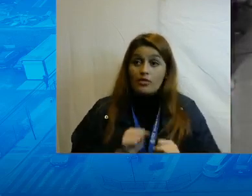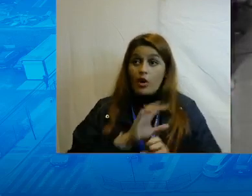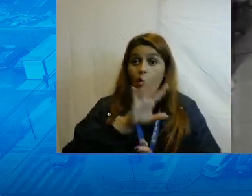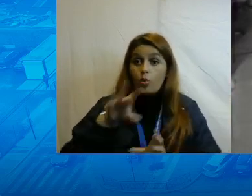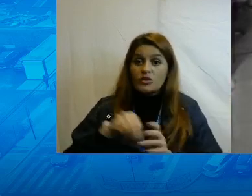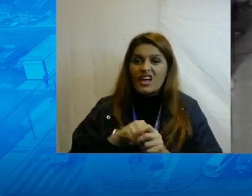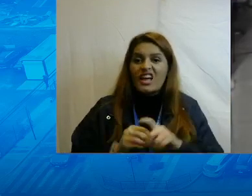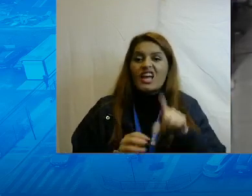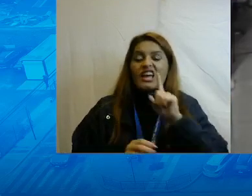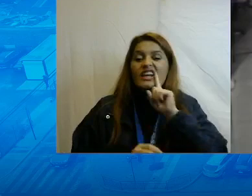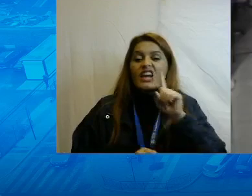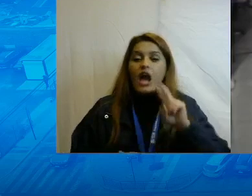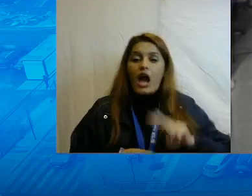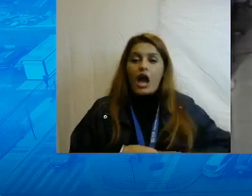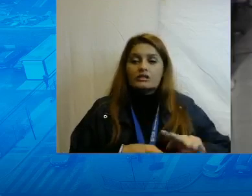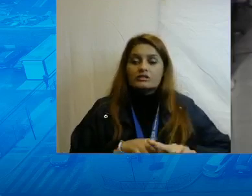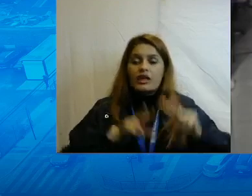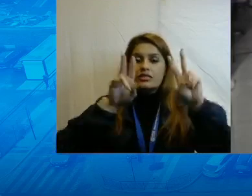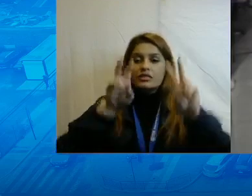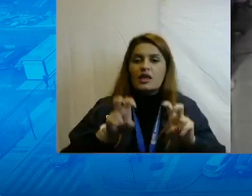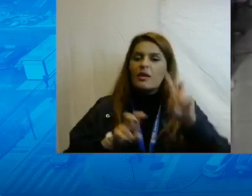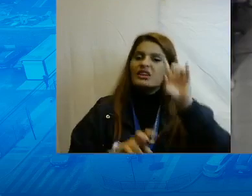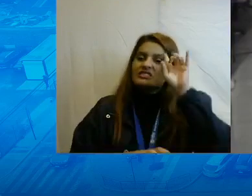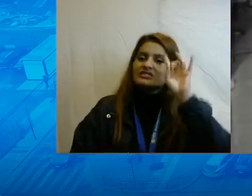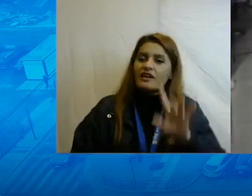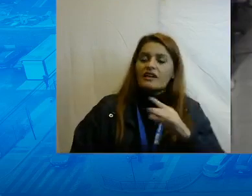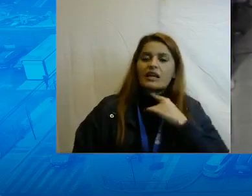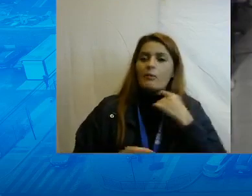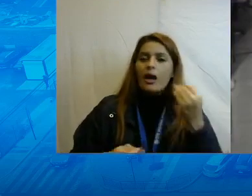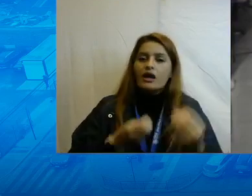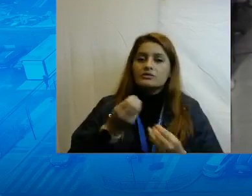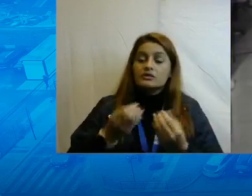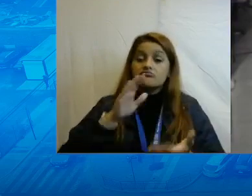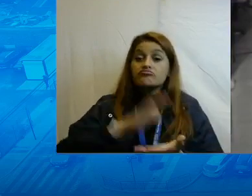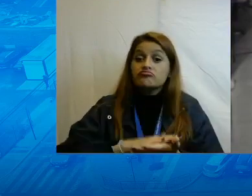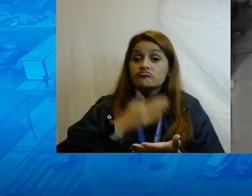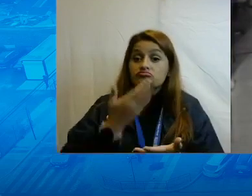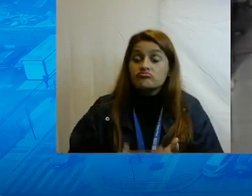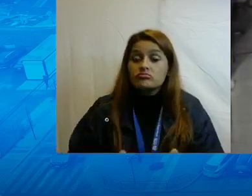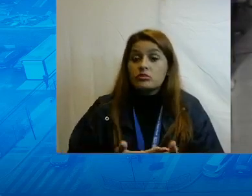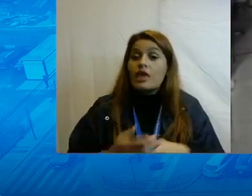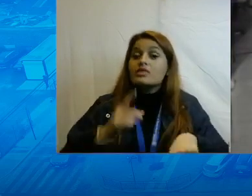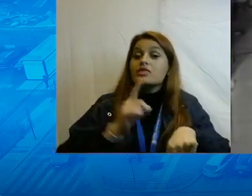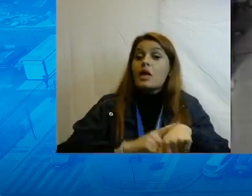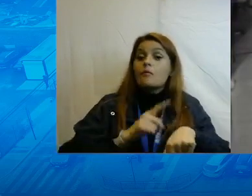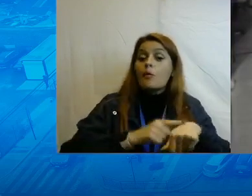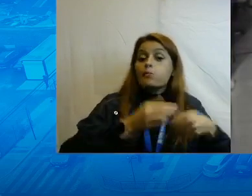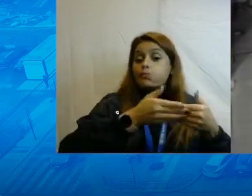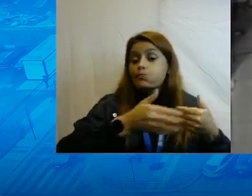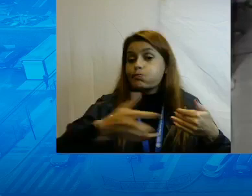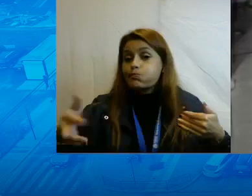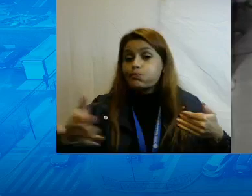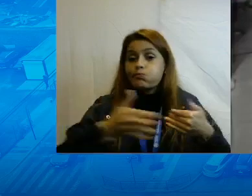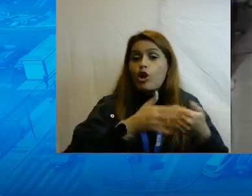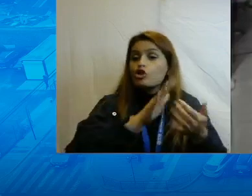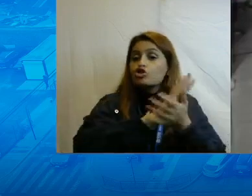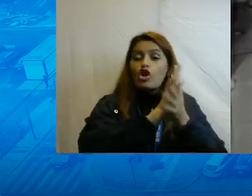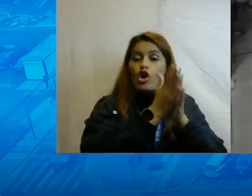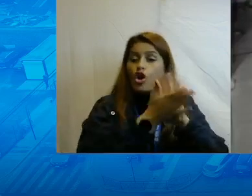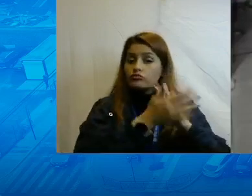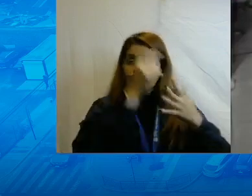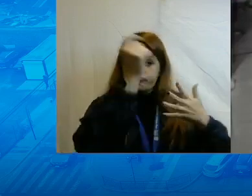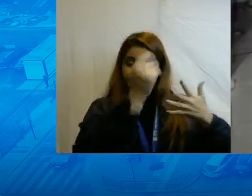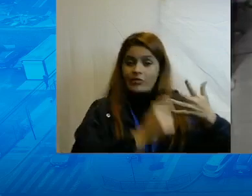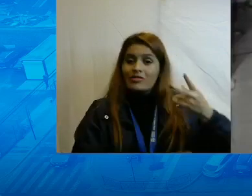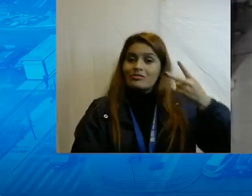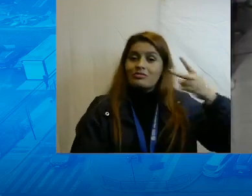quienes están revisando ese tema, saber el estado en que está el vertedero, el tiempo de plazo, bueno, todo lo que tenga que